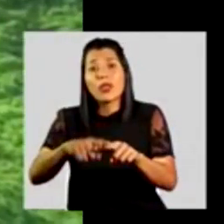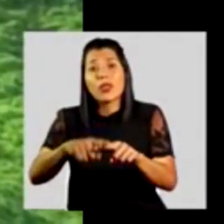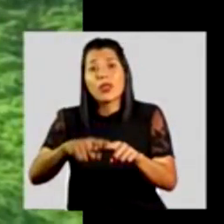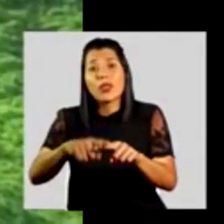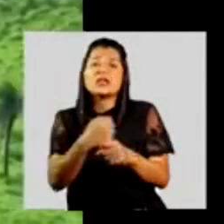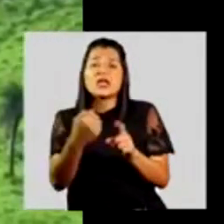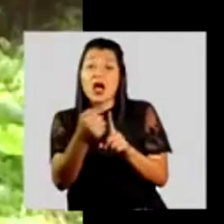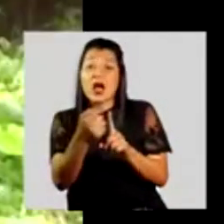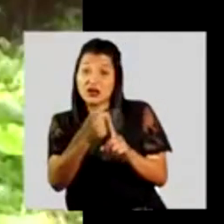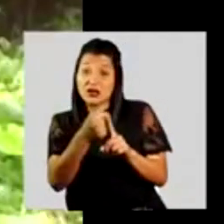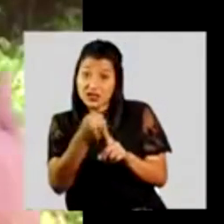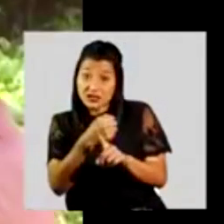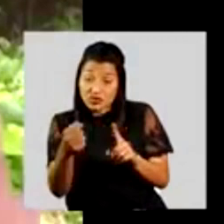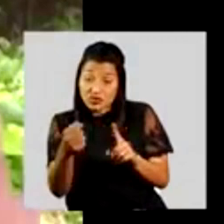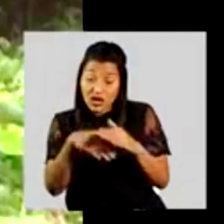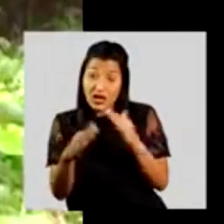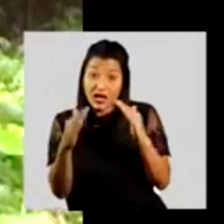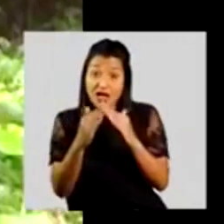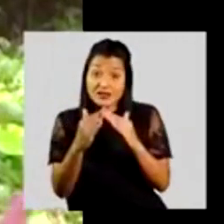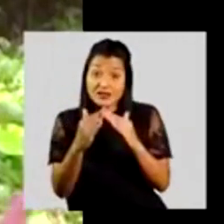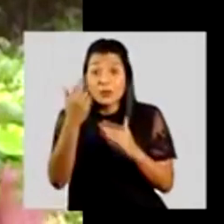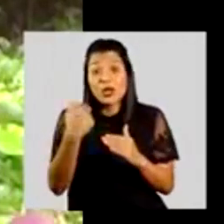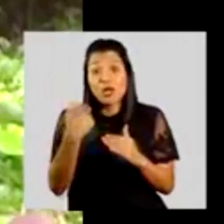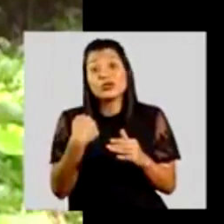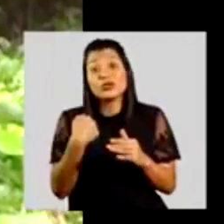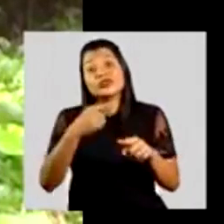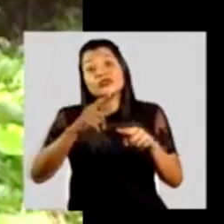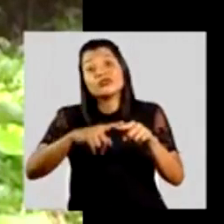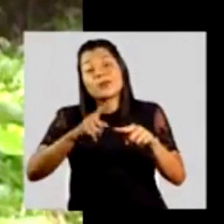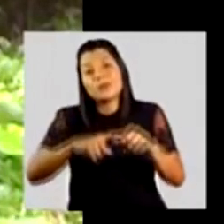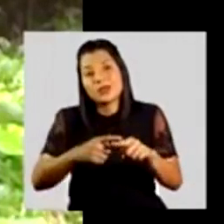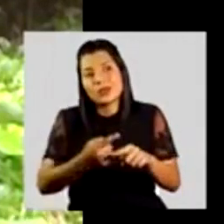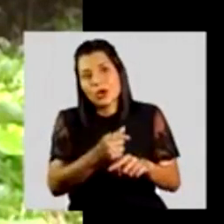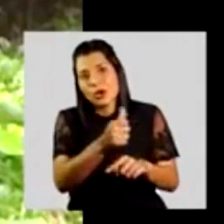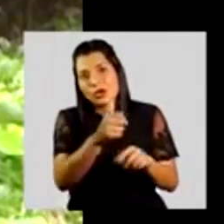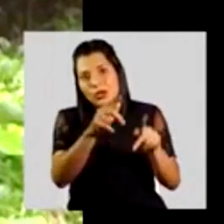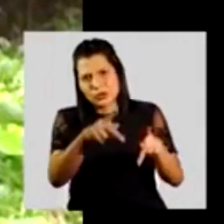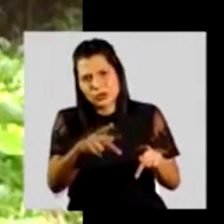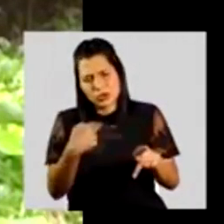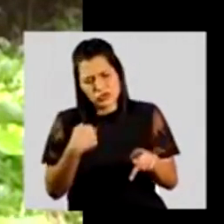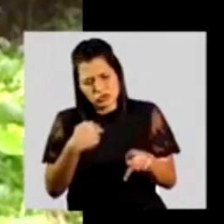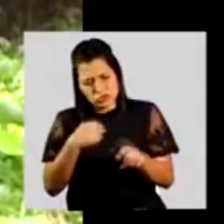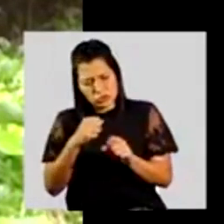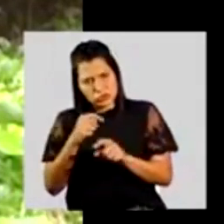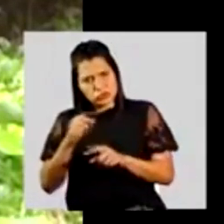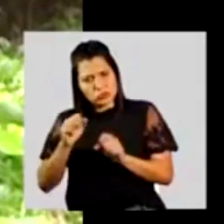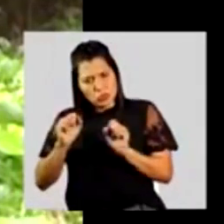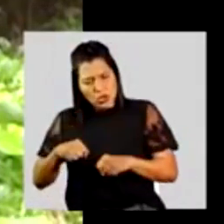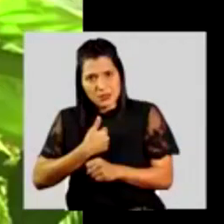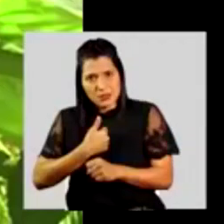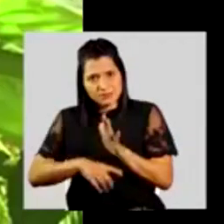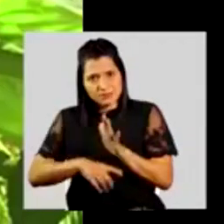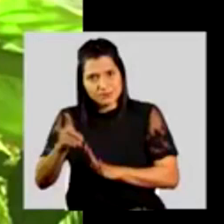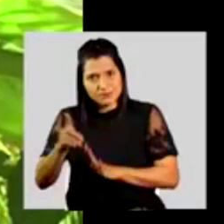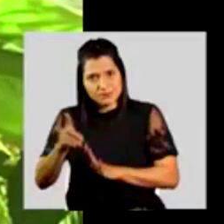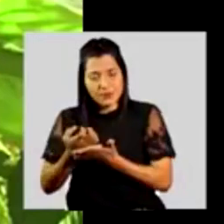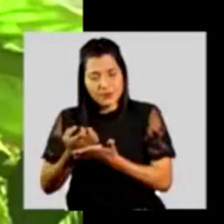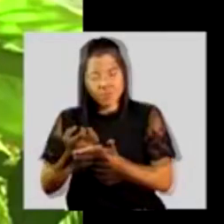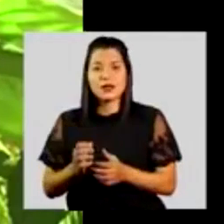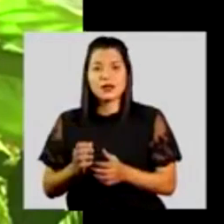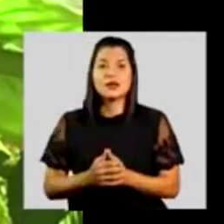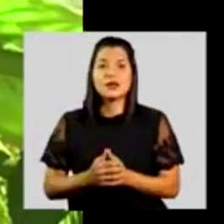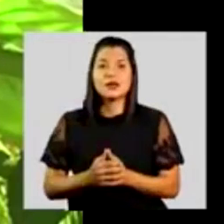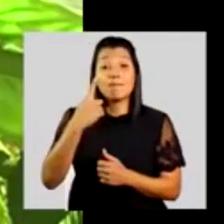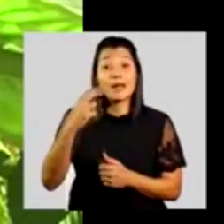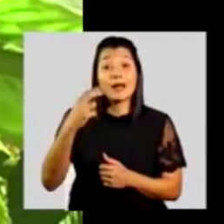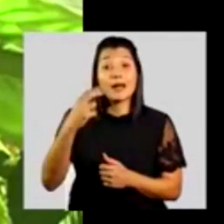agresiones en nuestras casas, porque vamos a depender de algo cuando nosotras podemos depender de nosotras mismas económicamente. Eso para nosotros los indígenas